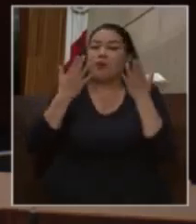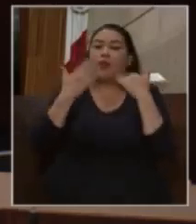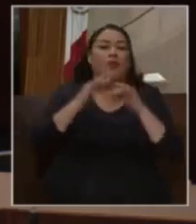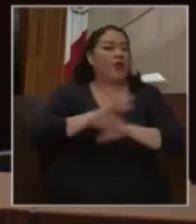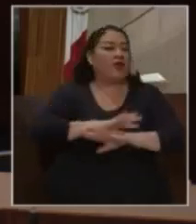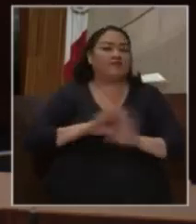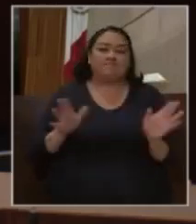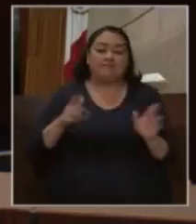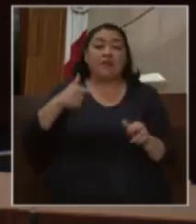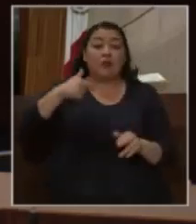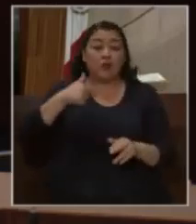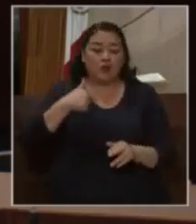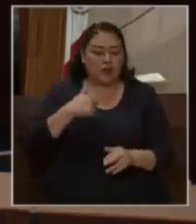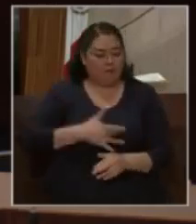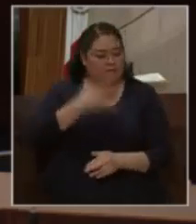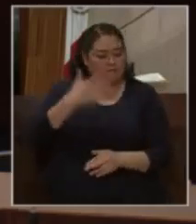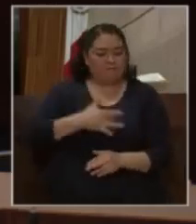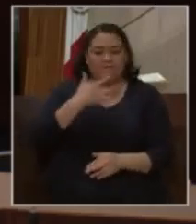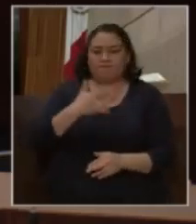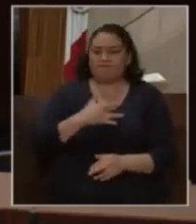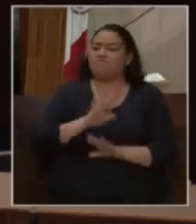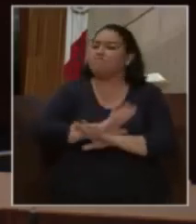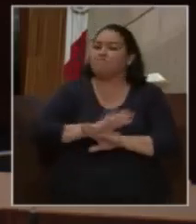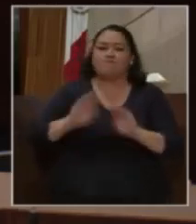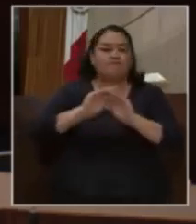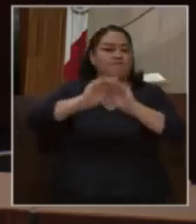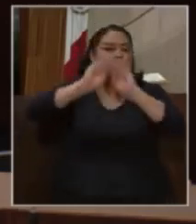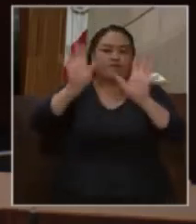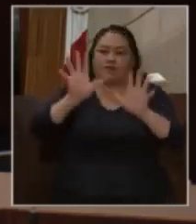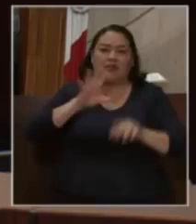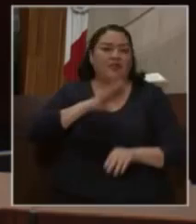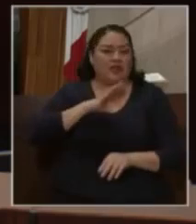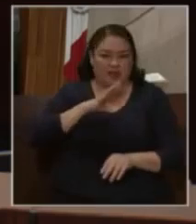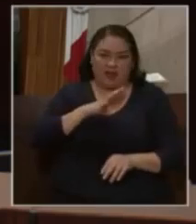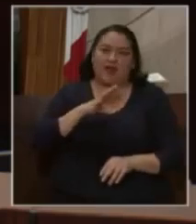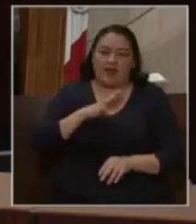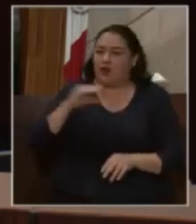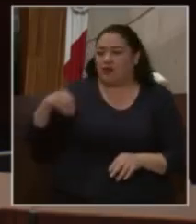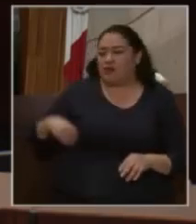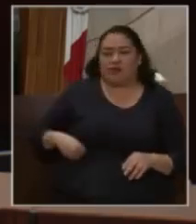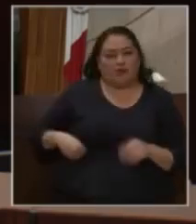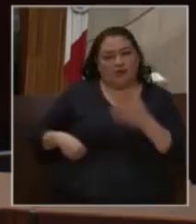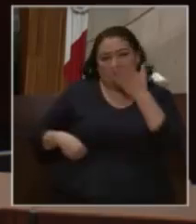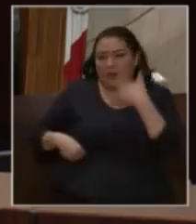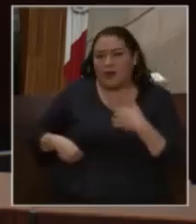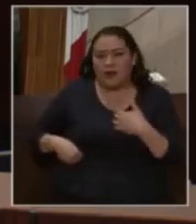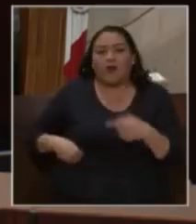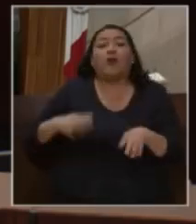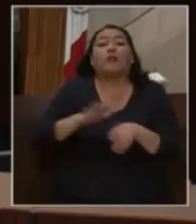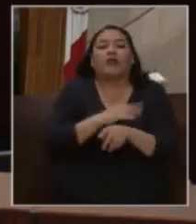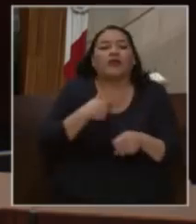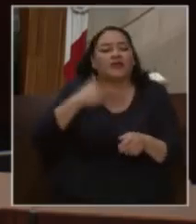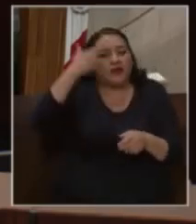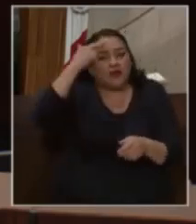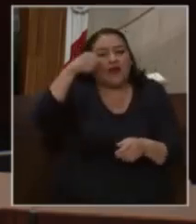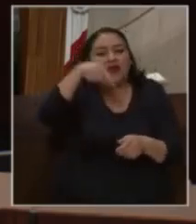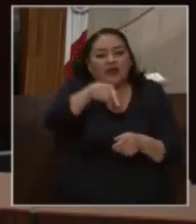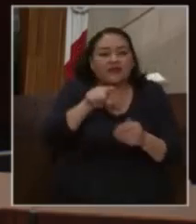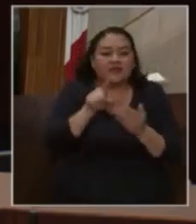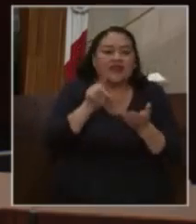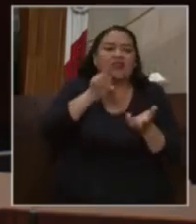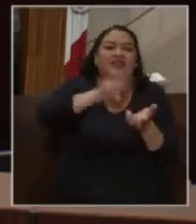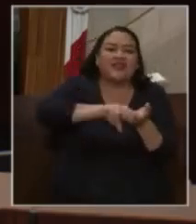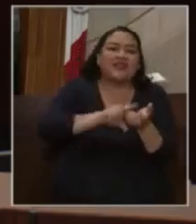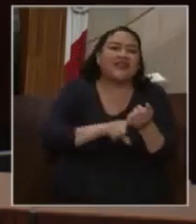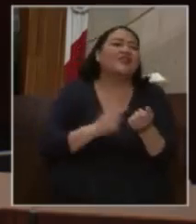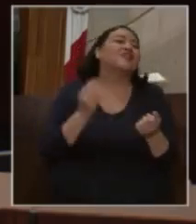para mí estos indicios, insisto, se derrotan o se desvirtúan por la propia constitución o la